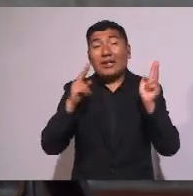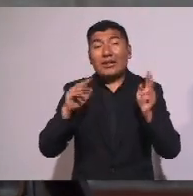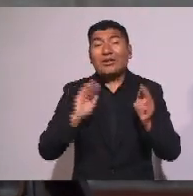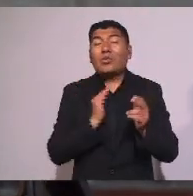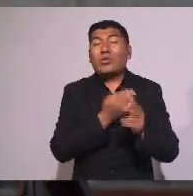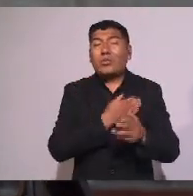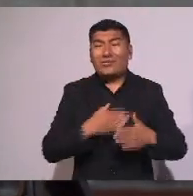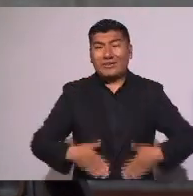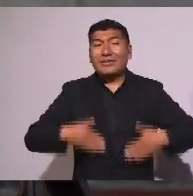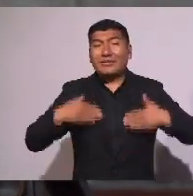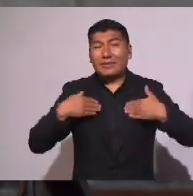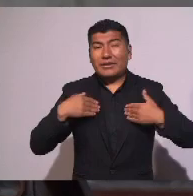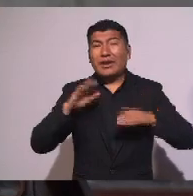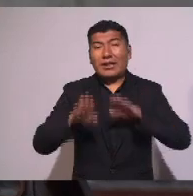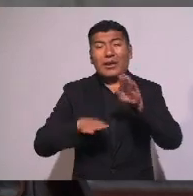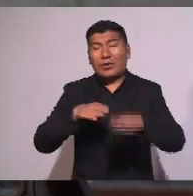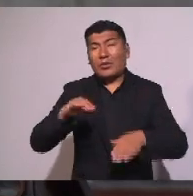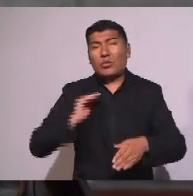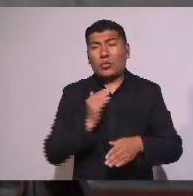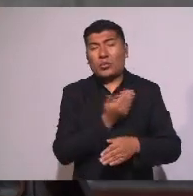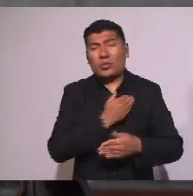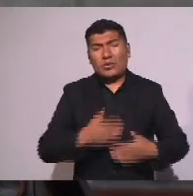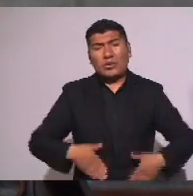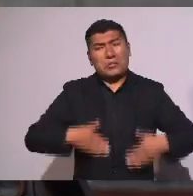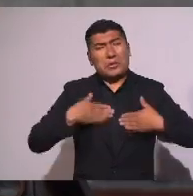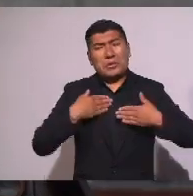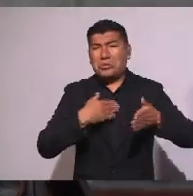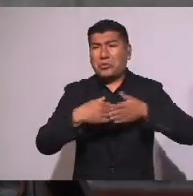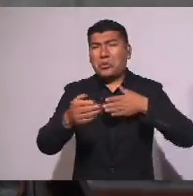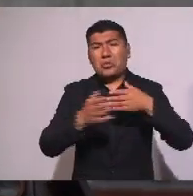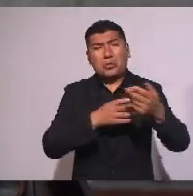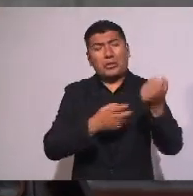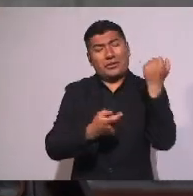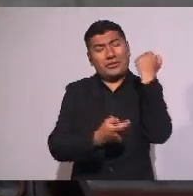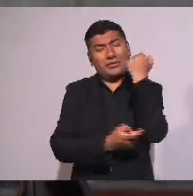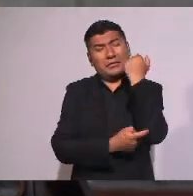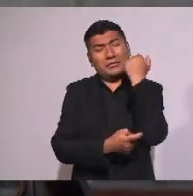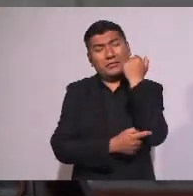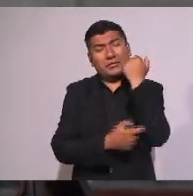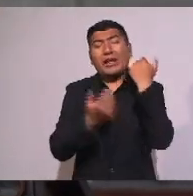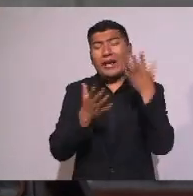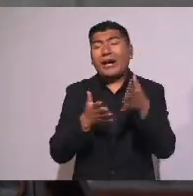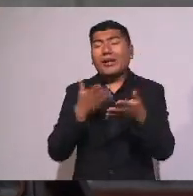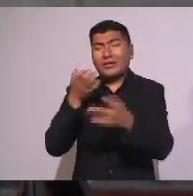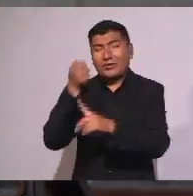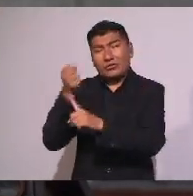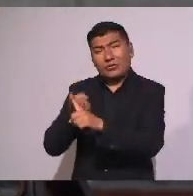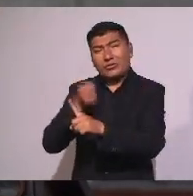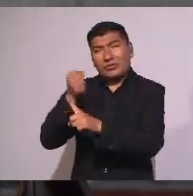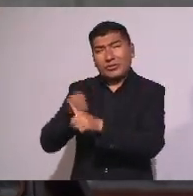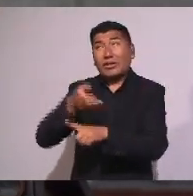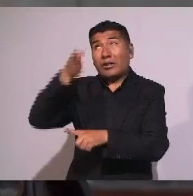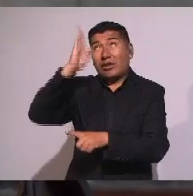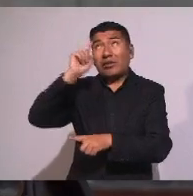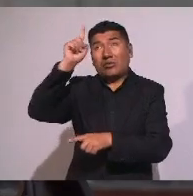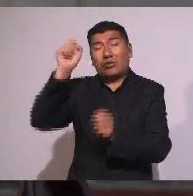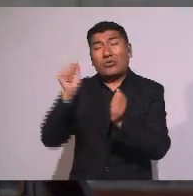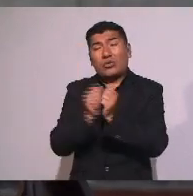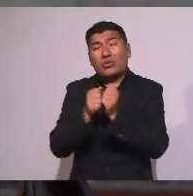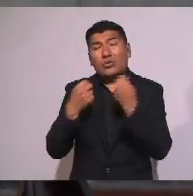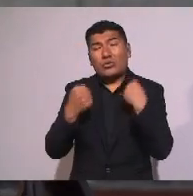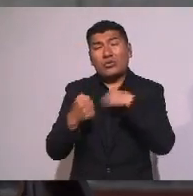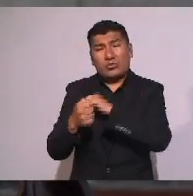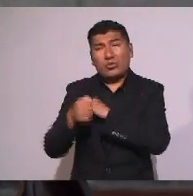vida, caminemos nuestra vida, no importa, tentaciones, dificultades, vamos a luchar, Dios está con nosotros, Dios